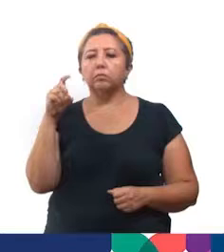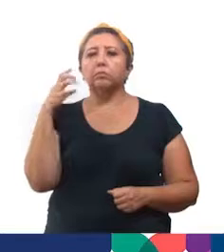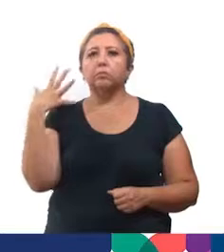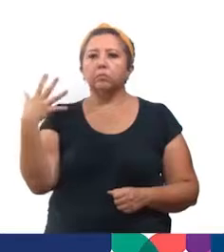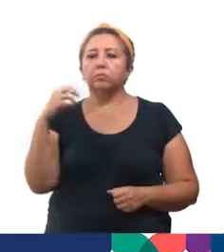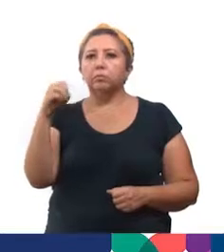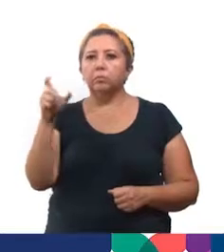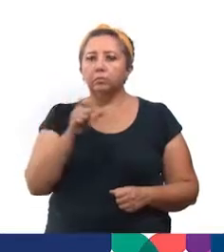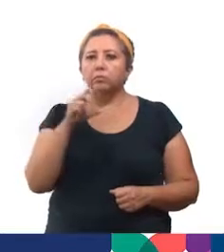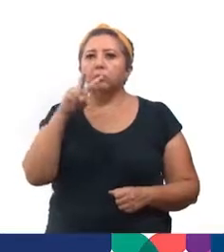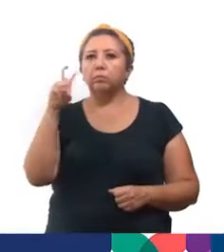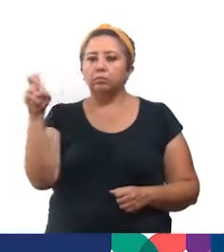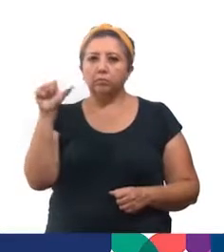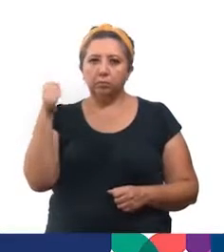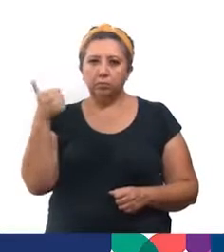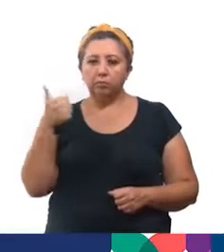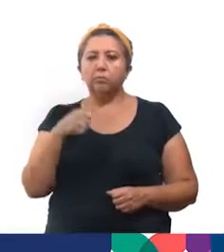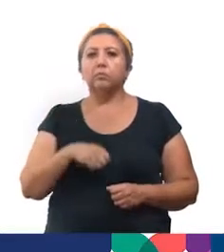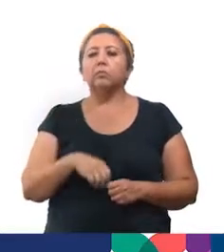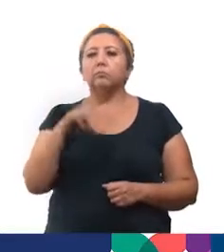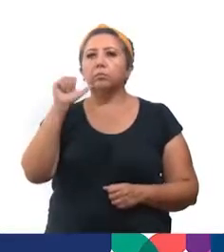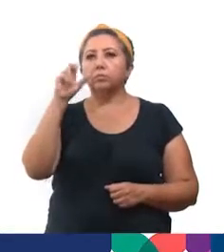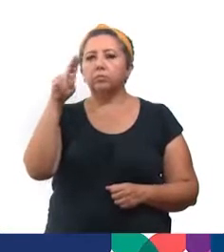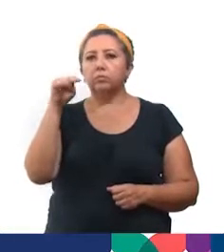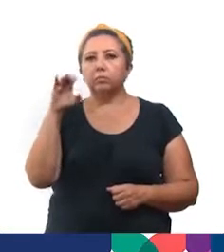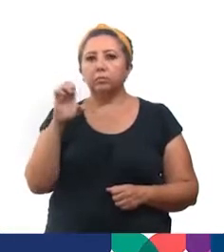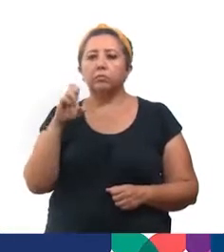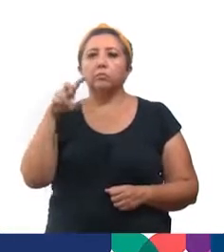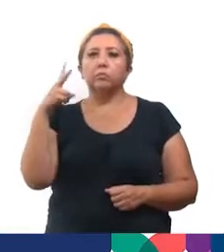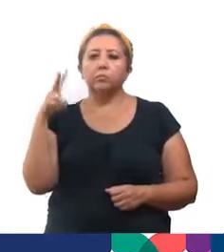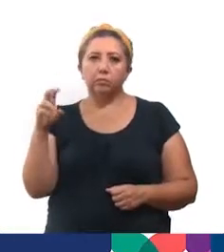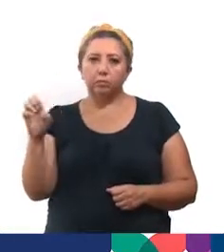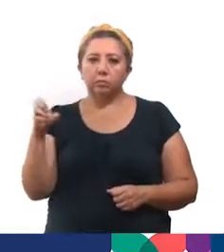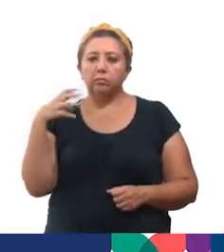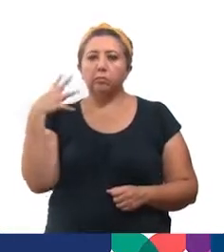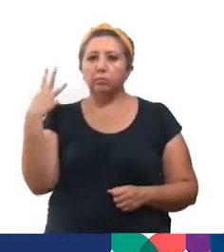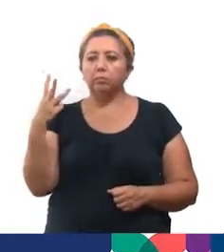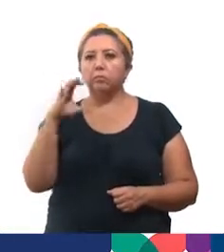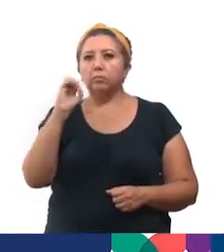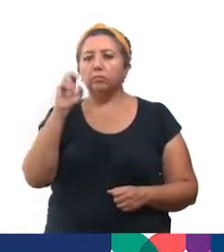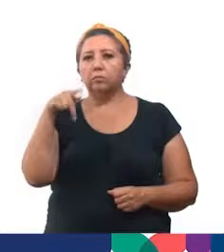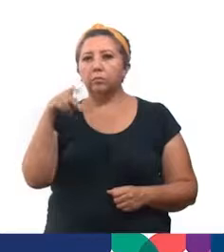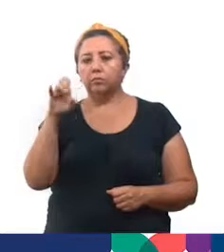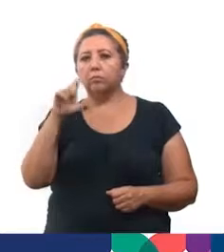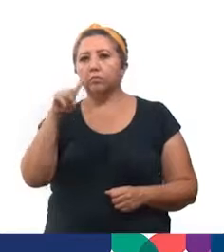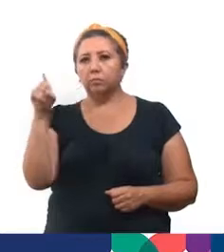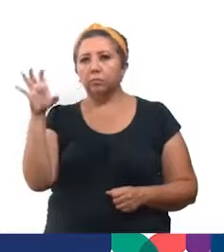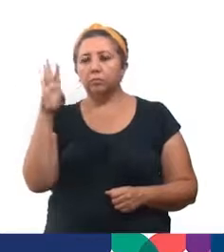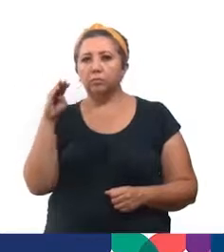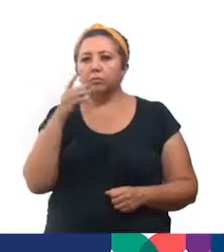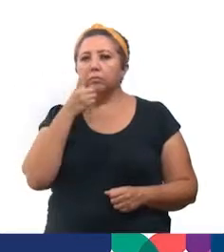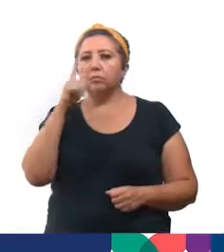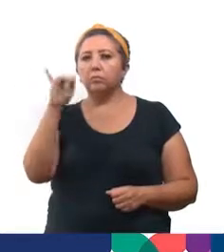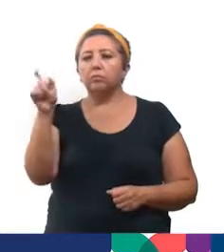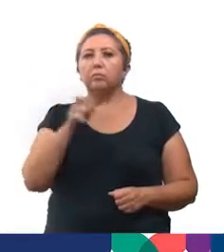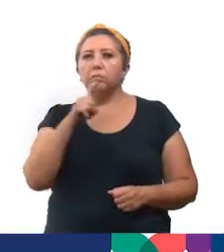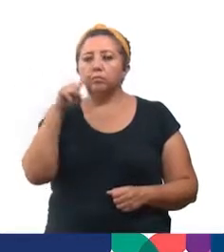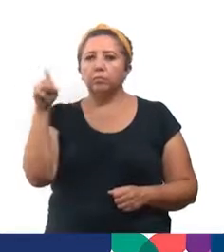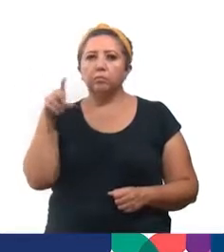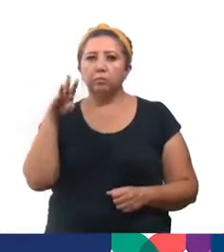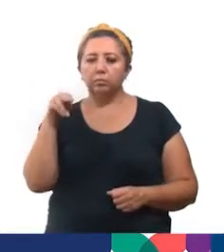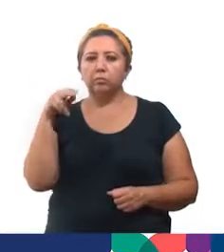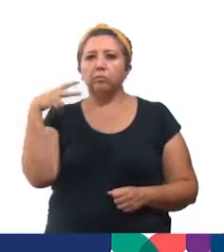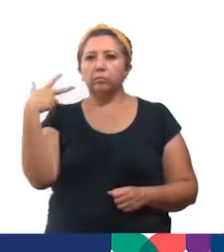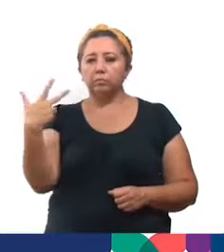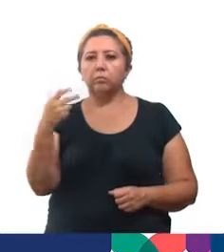235, Oxcuxcap 211, Acanqué 203, Concal 190, Tixcocop 188,